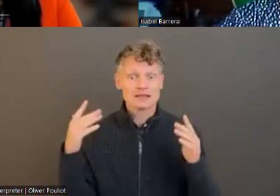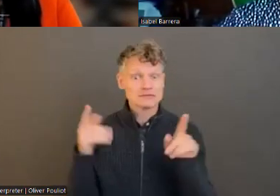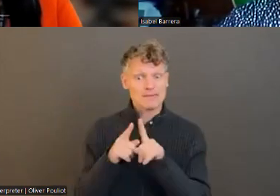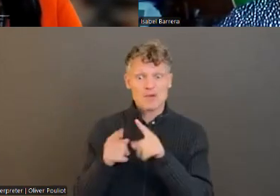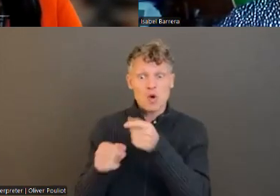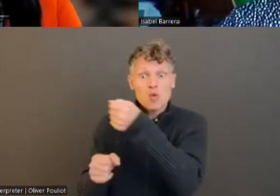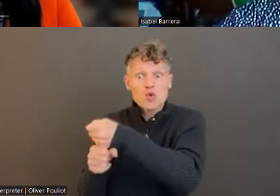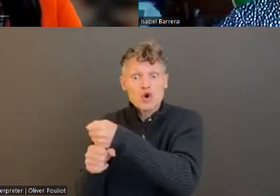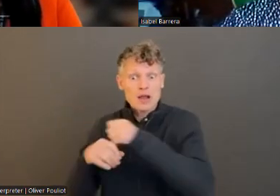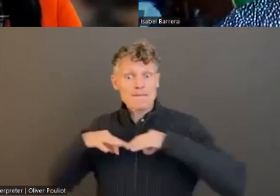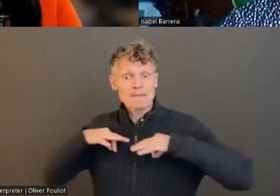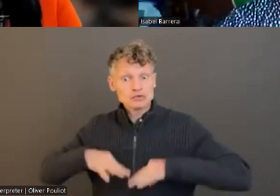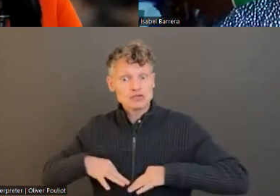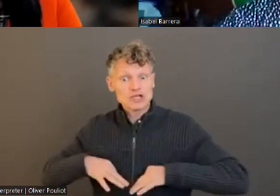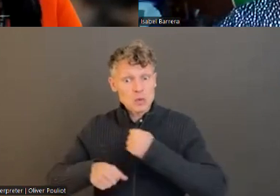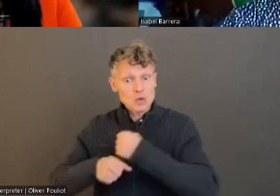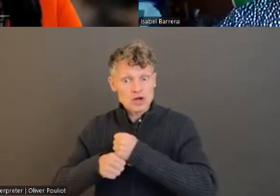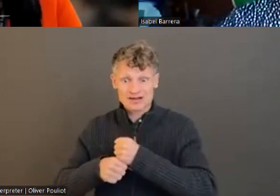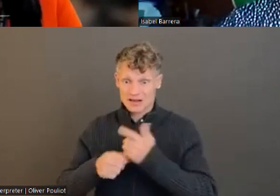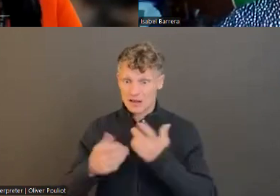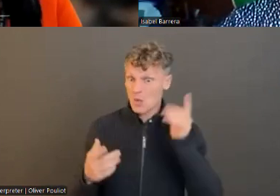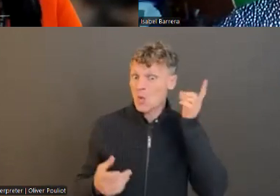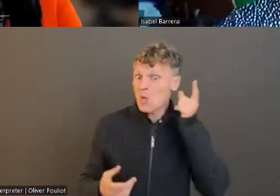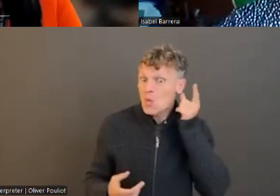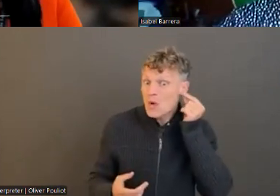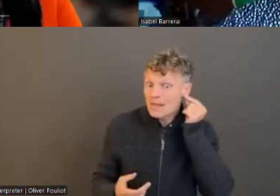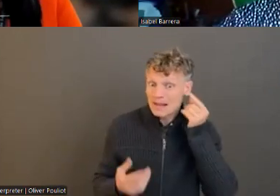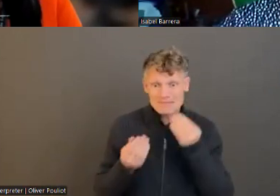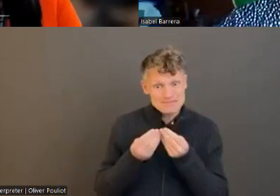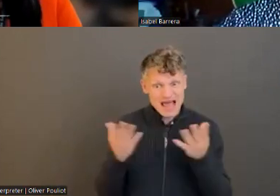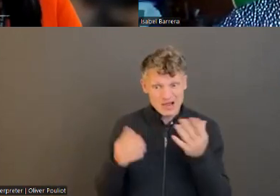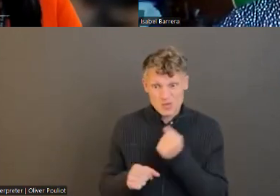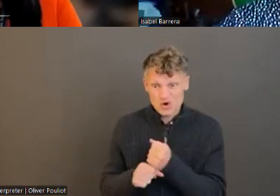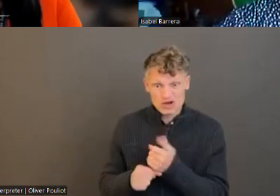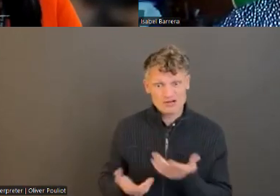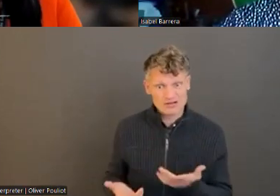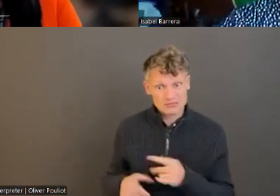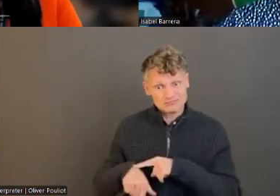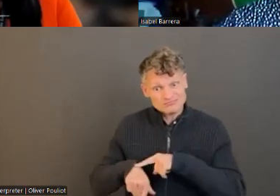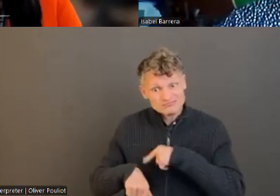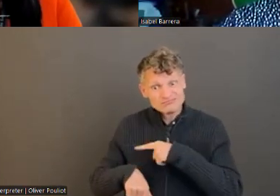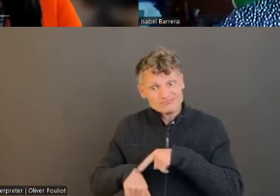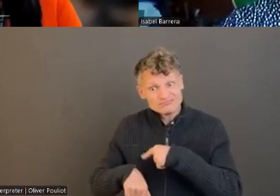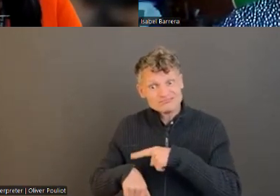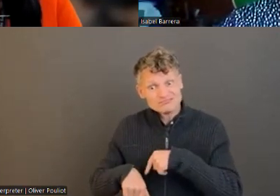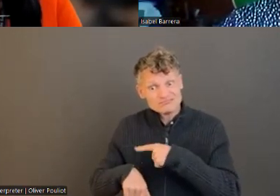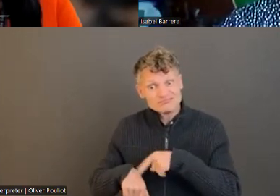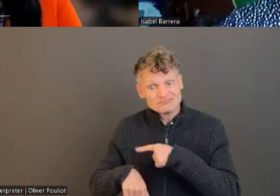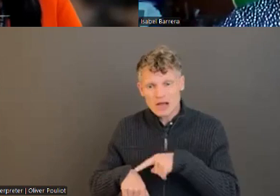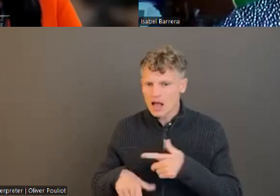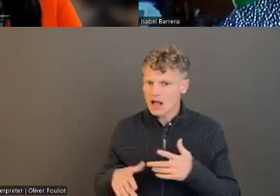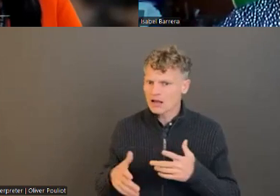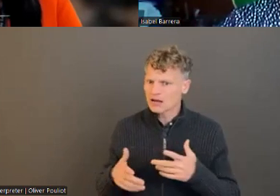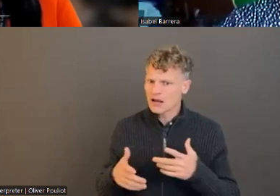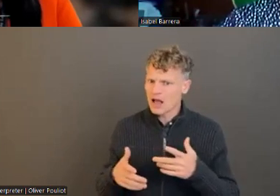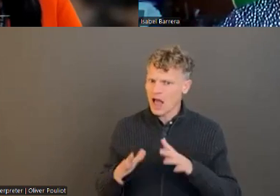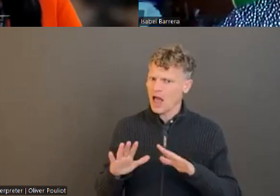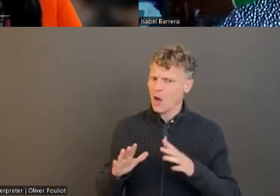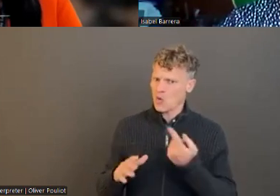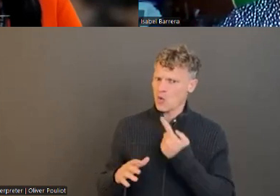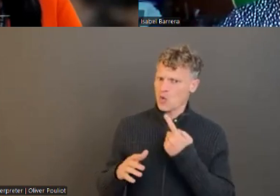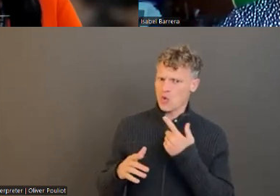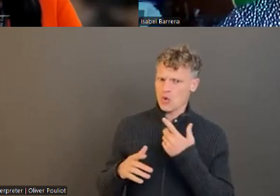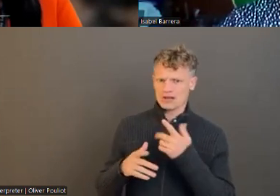tanto el tiempo para el autocuidado se va reduciendo porque muchas veces las mujeres tenemos doble o triple jornada relacionada